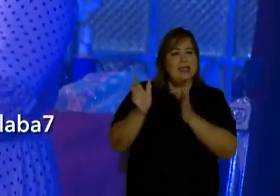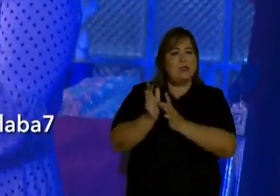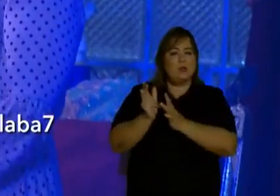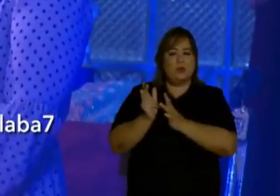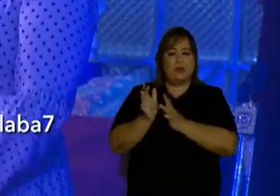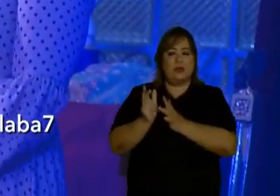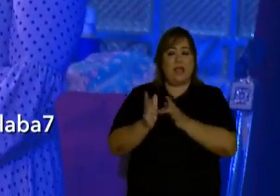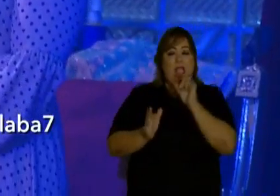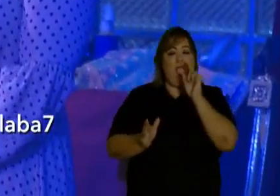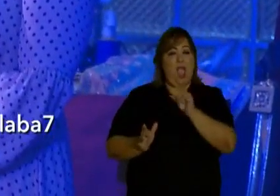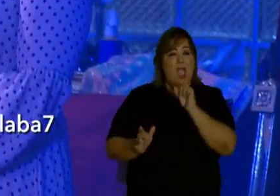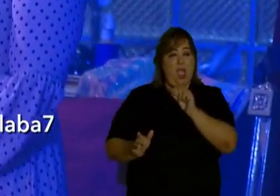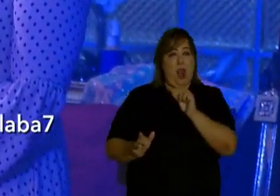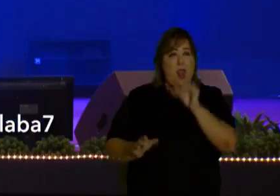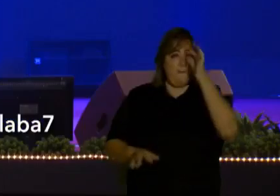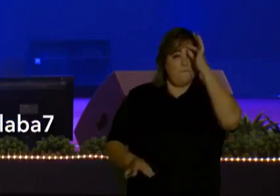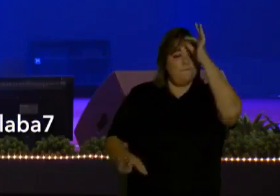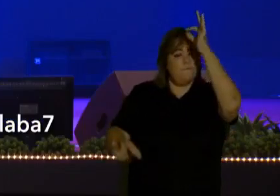ofrenda.